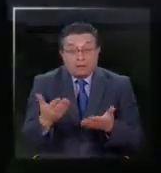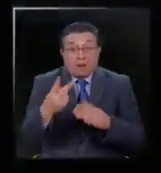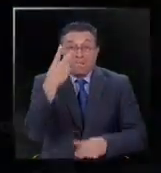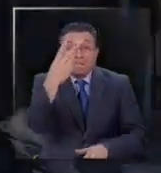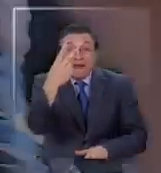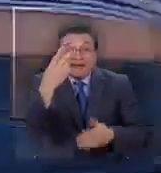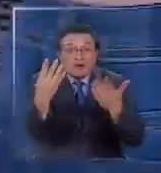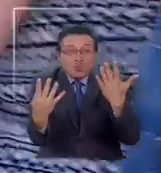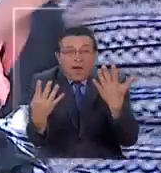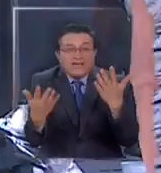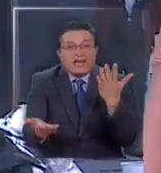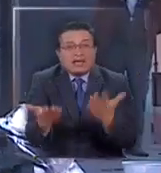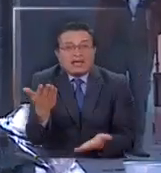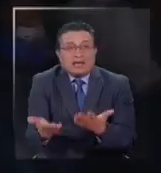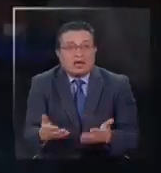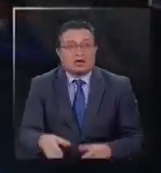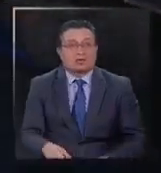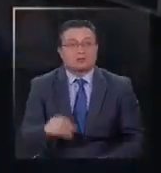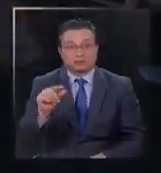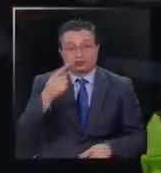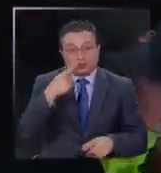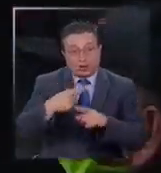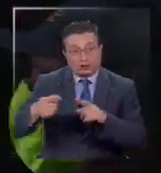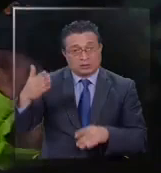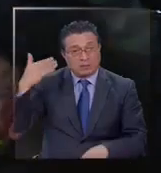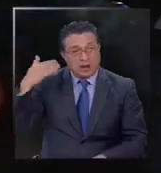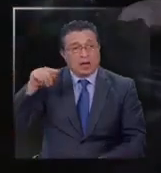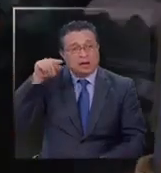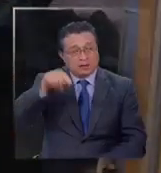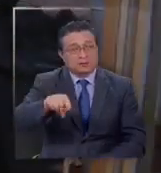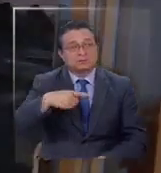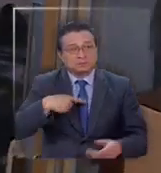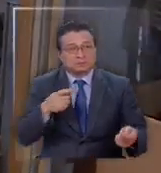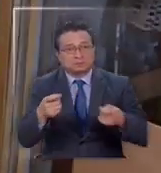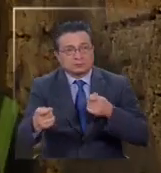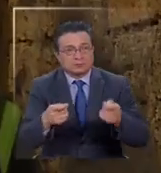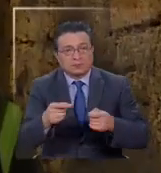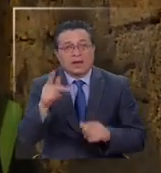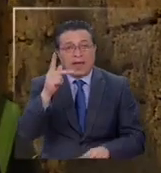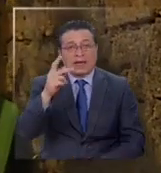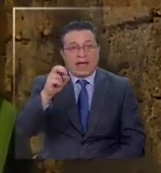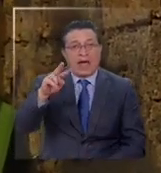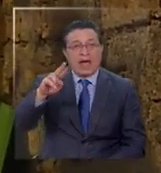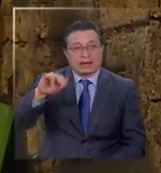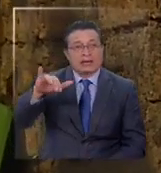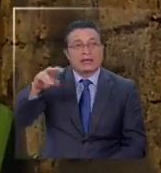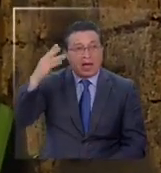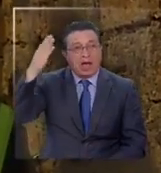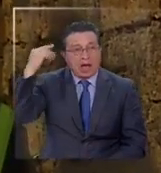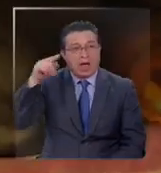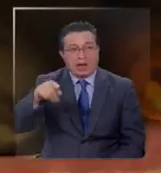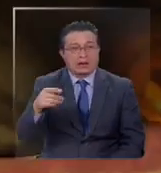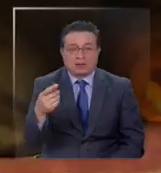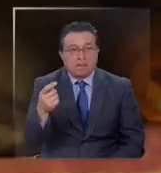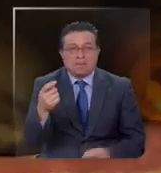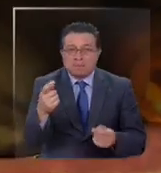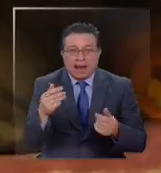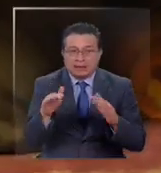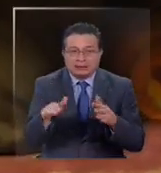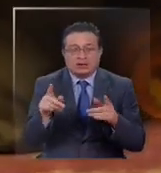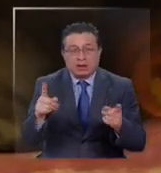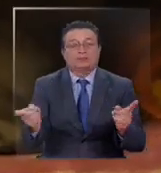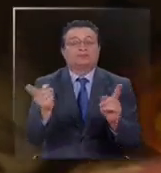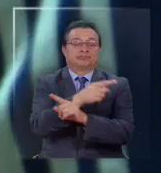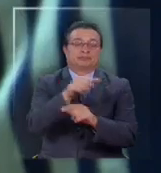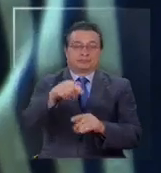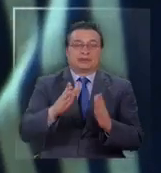llegó. Hace solo unas semanas estuvimos en el albergue que administraba antes Karina. Las condiciones eran similares. Se cambió a